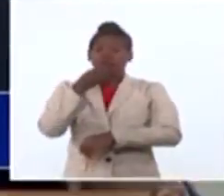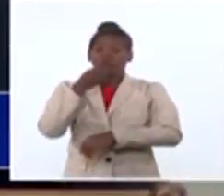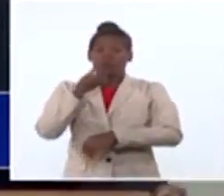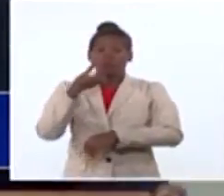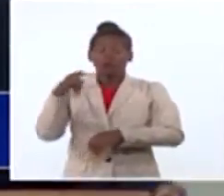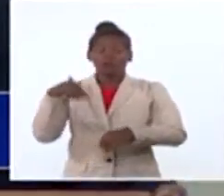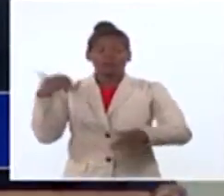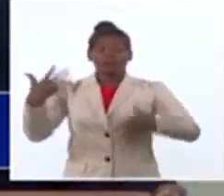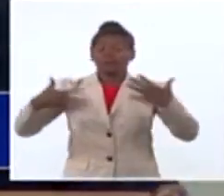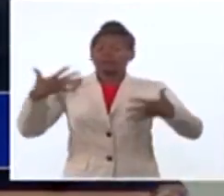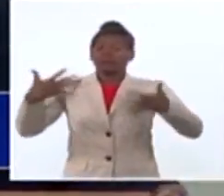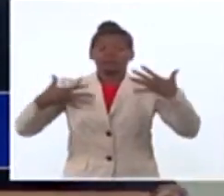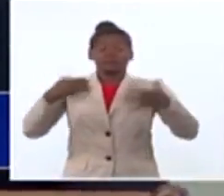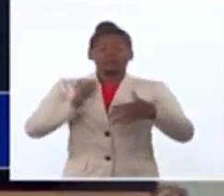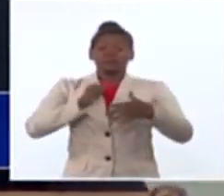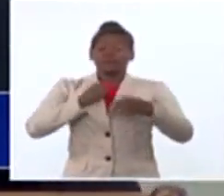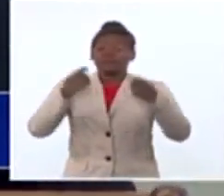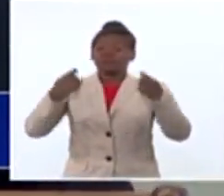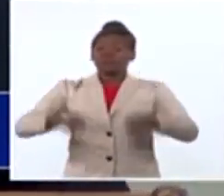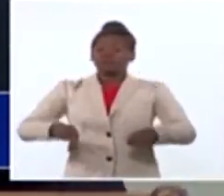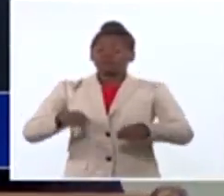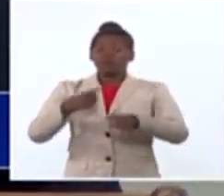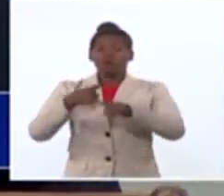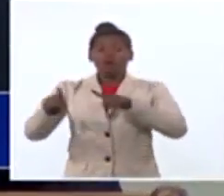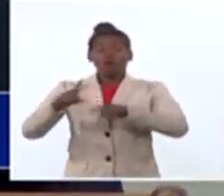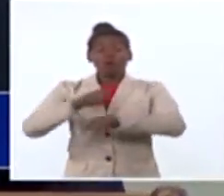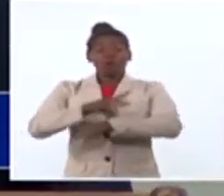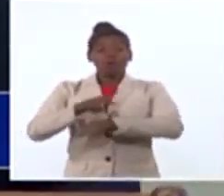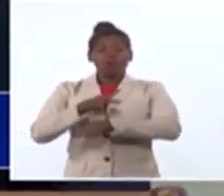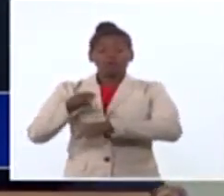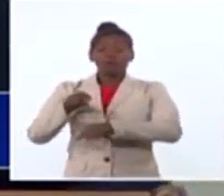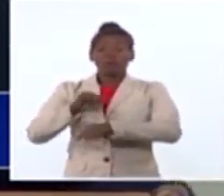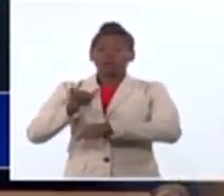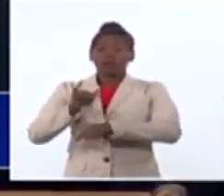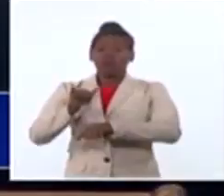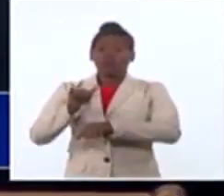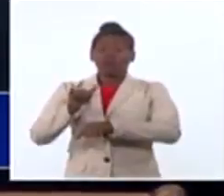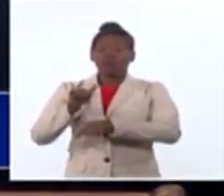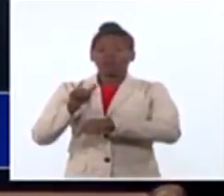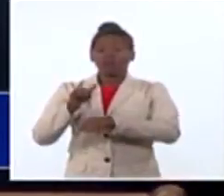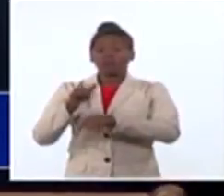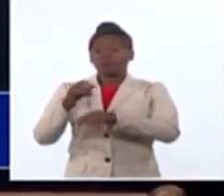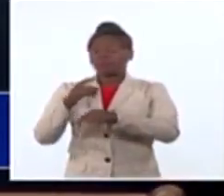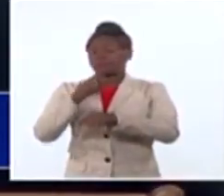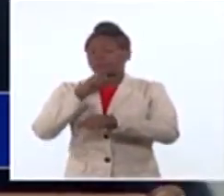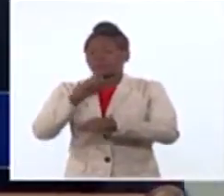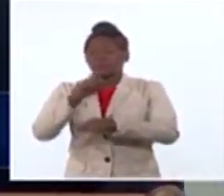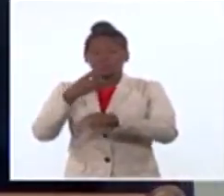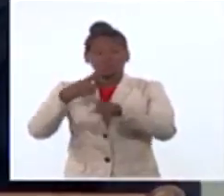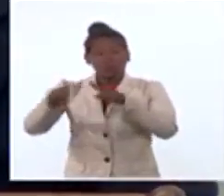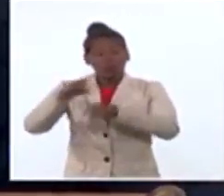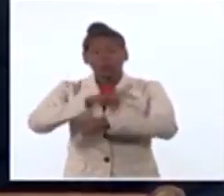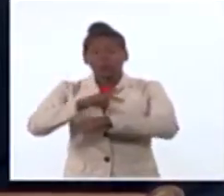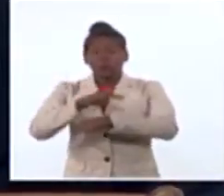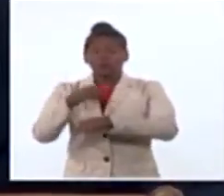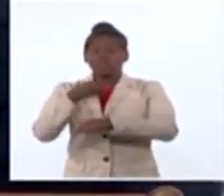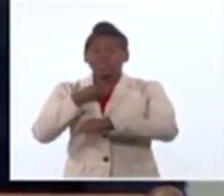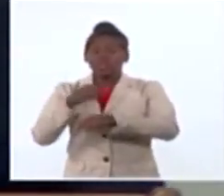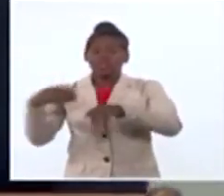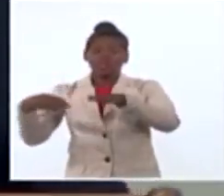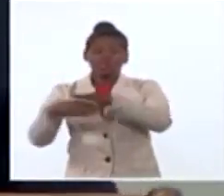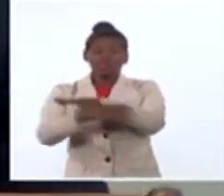crean situaciones dramáticas, a veces trágicas, no solo en el estrecho de la